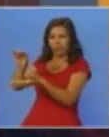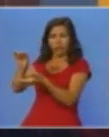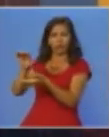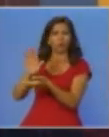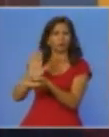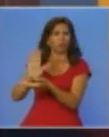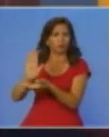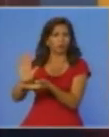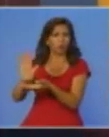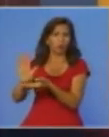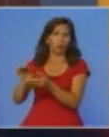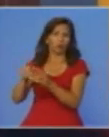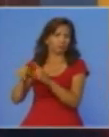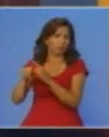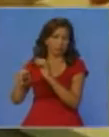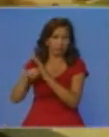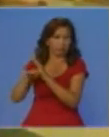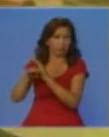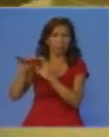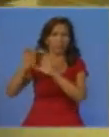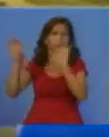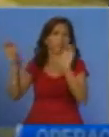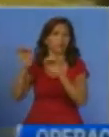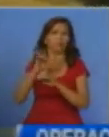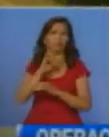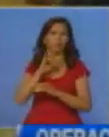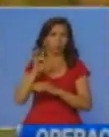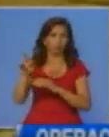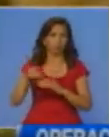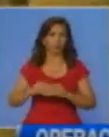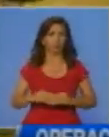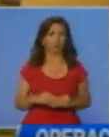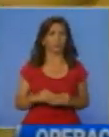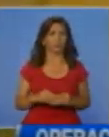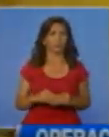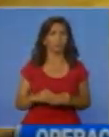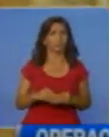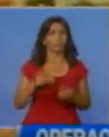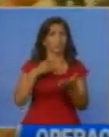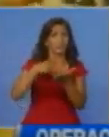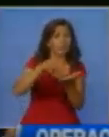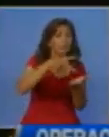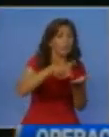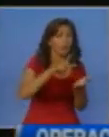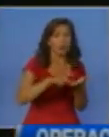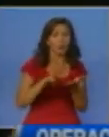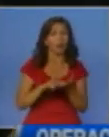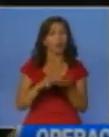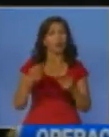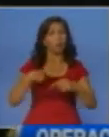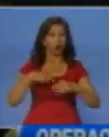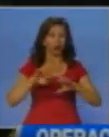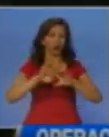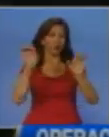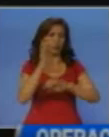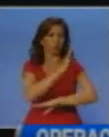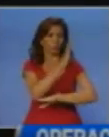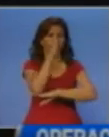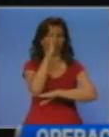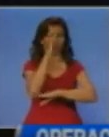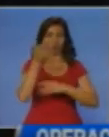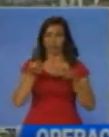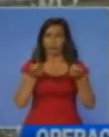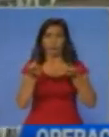central del ecuador a goldman sachs el banco de pagos internacionales sirve como una entidad neutra que transparenta la